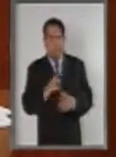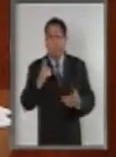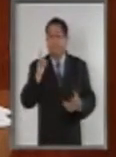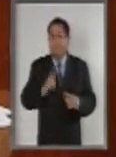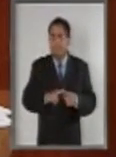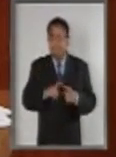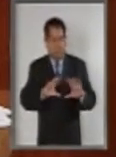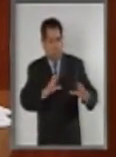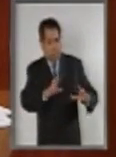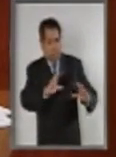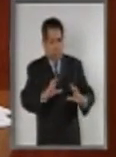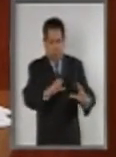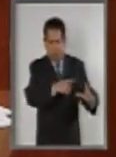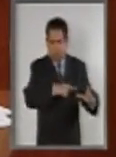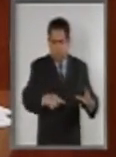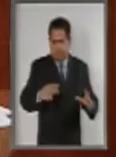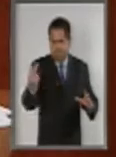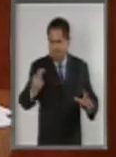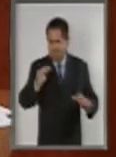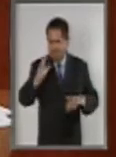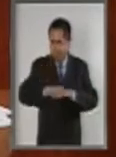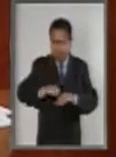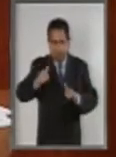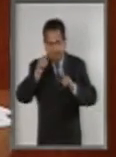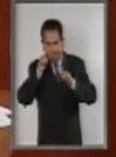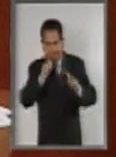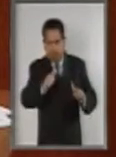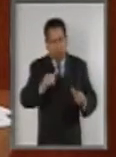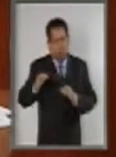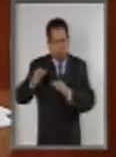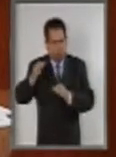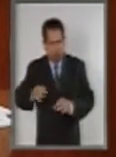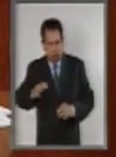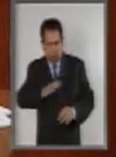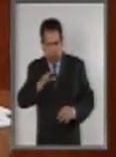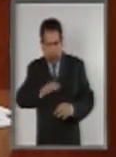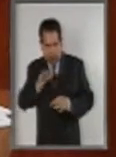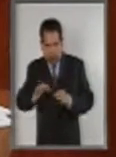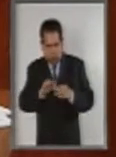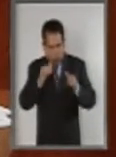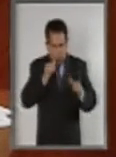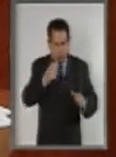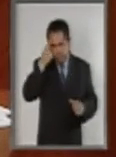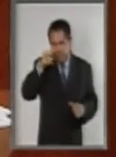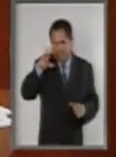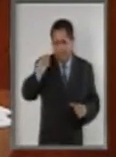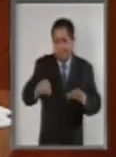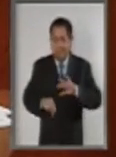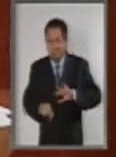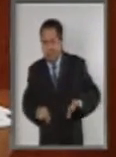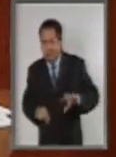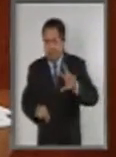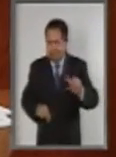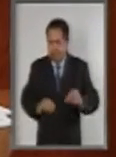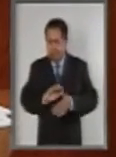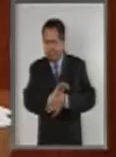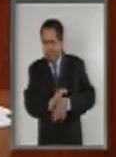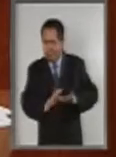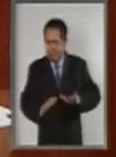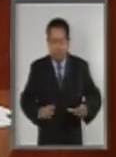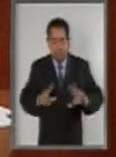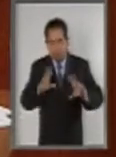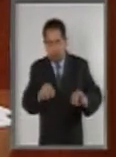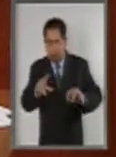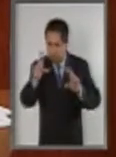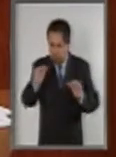los colectivos que requieren una atención cualificada para evitar marginación, exclusión o